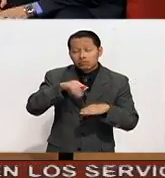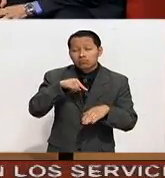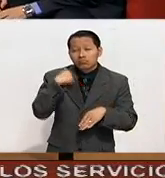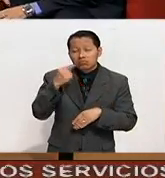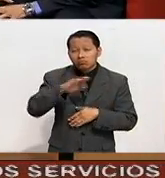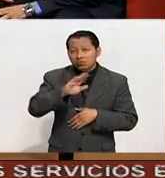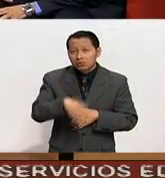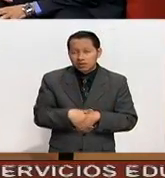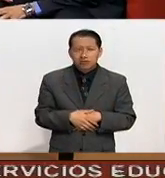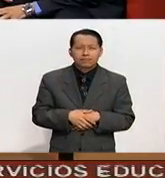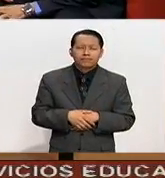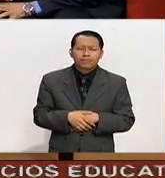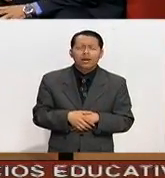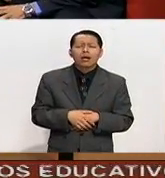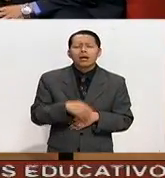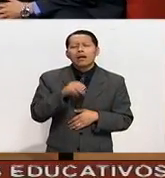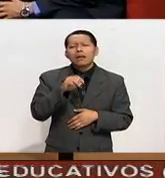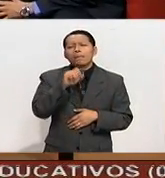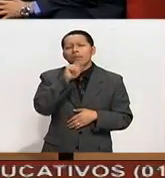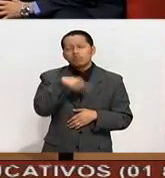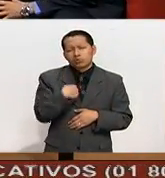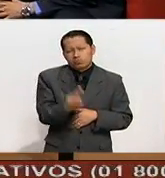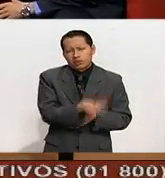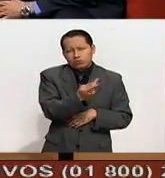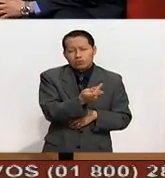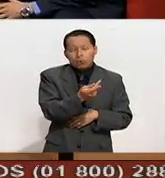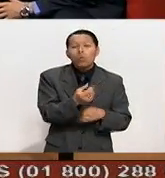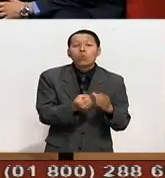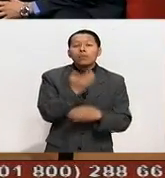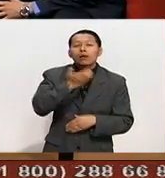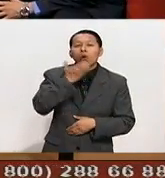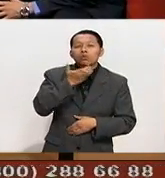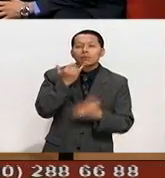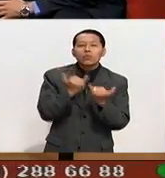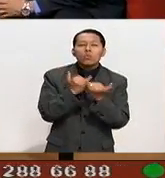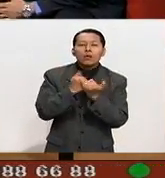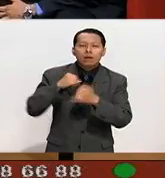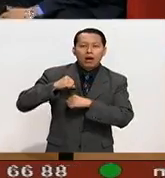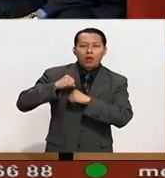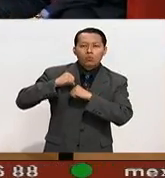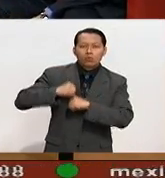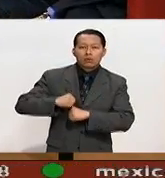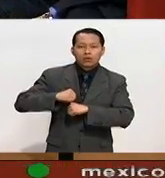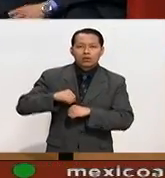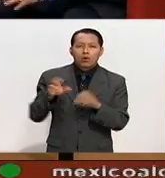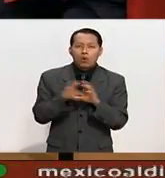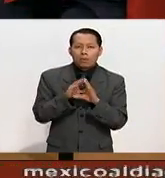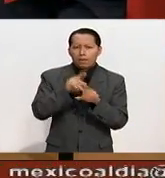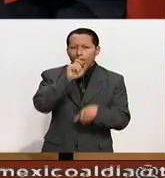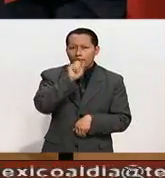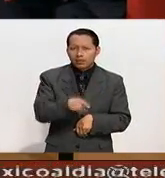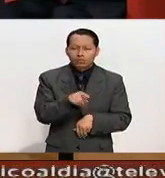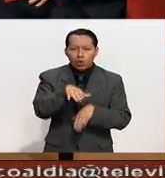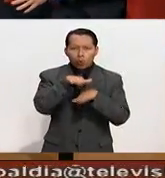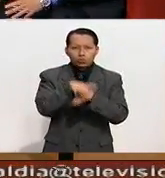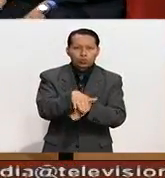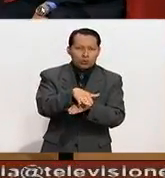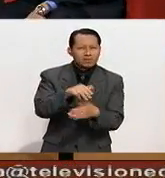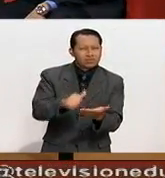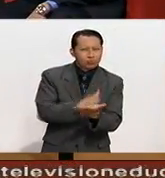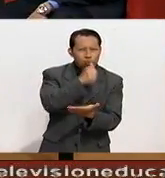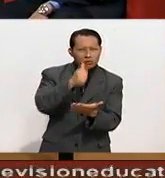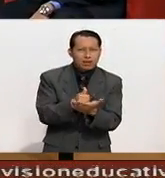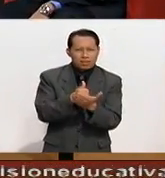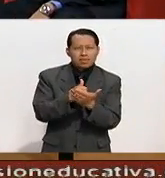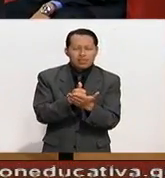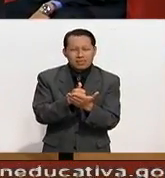te pregunto, también ante este nuevo hábitos, también las autoridades, las autoridades correspondientes a cuestiones de urbanismo, etcétera,